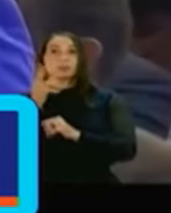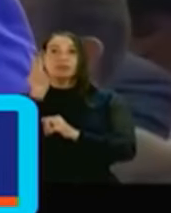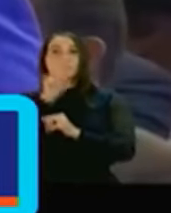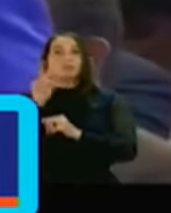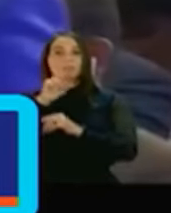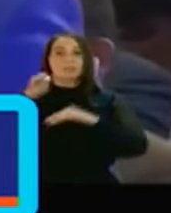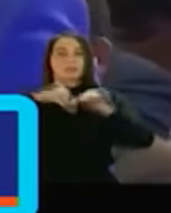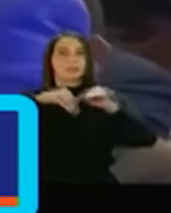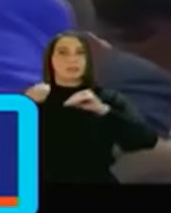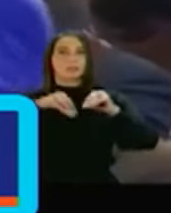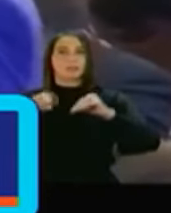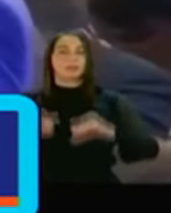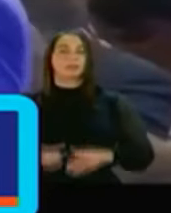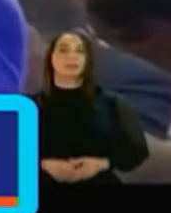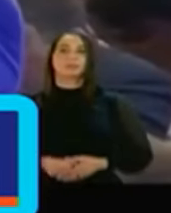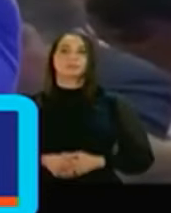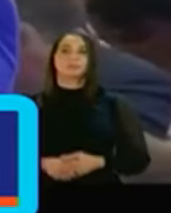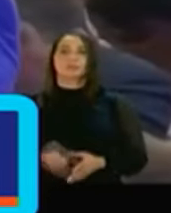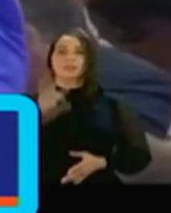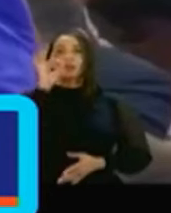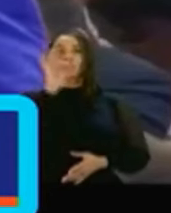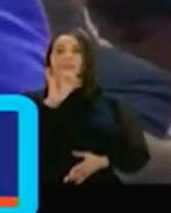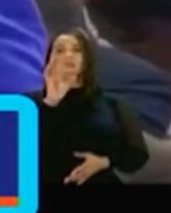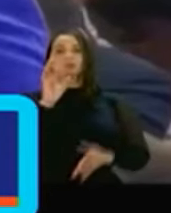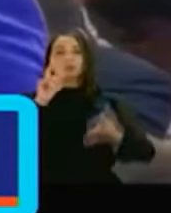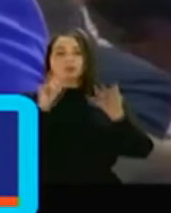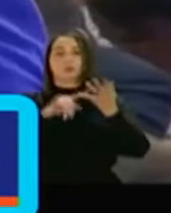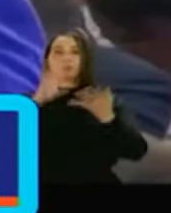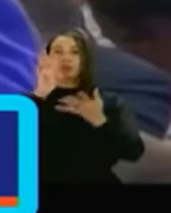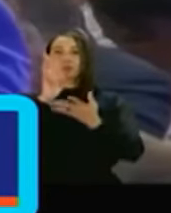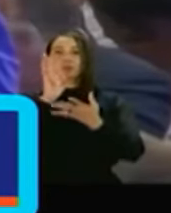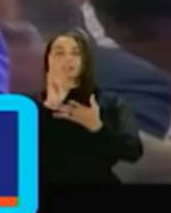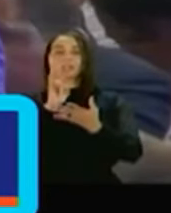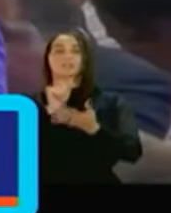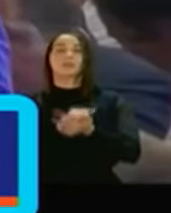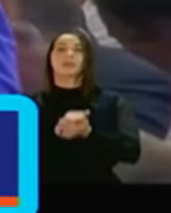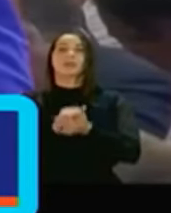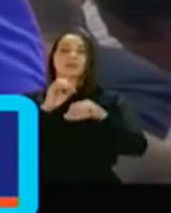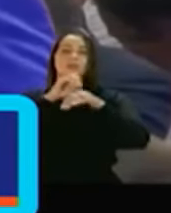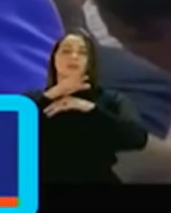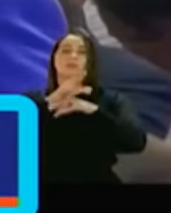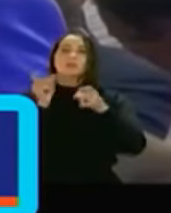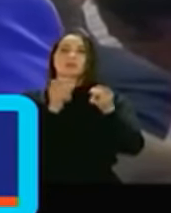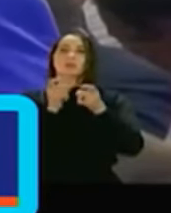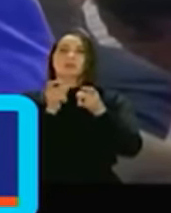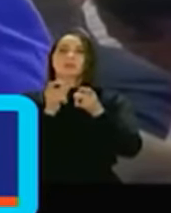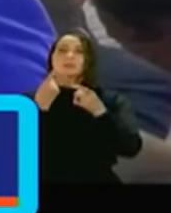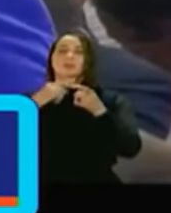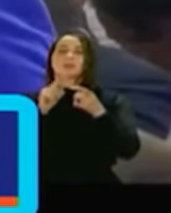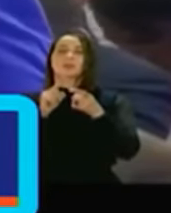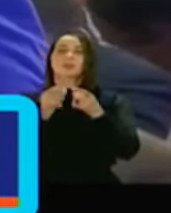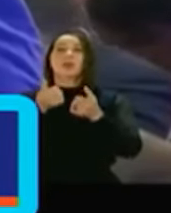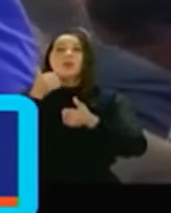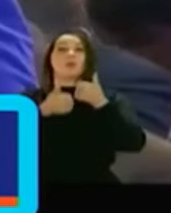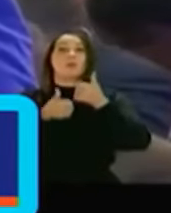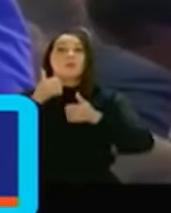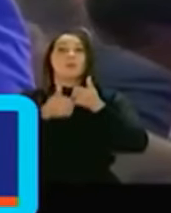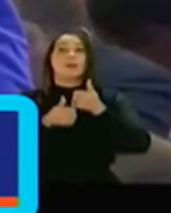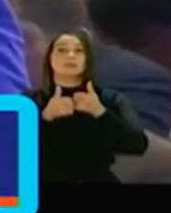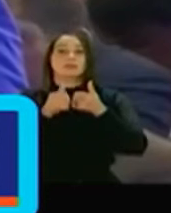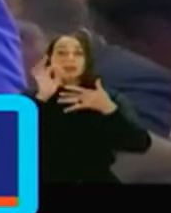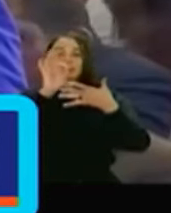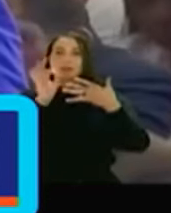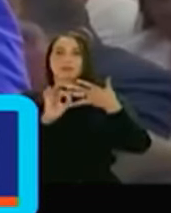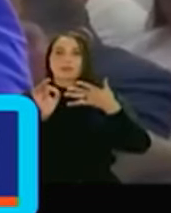el viernes. Bien, entonces ese es el punto número 6 de las medidas que adoptó el Consejo de Seguridad. Y nos gustaría saber que nos detalle un poquito cuál será el criterio y